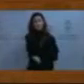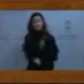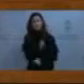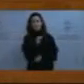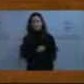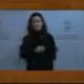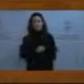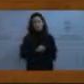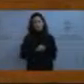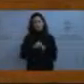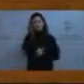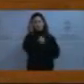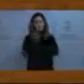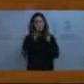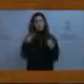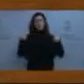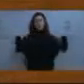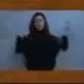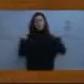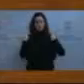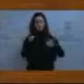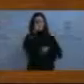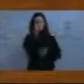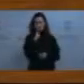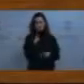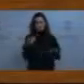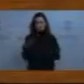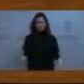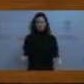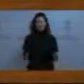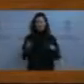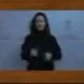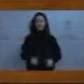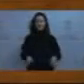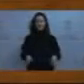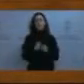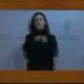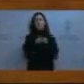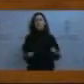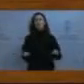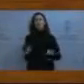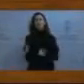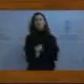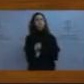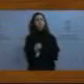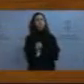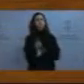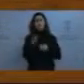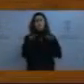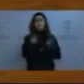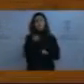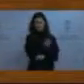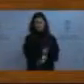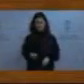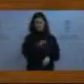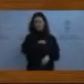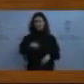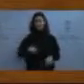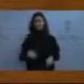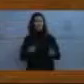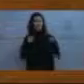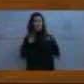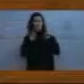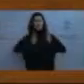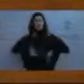sobre la actividad física en general. Mira, voy a contarle una cosa. Aquí, aunque no se lo crea, hay planes en otras comunidades con sanidad que llevan años, con casos